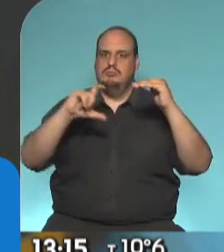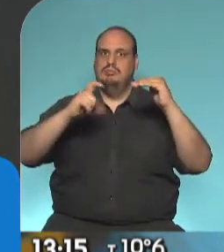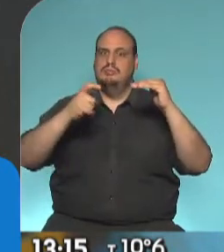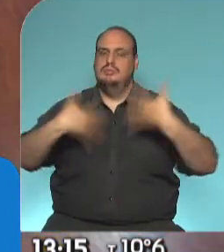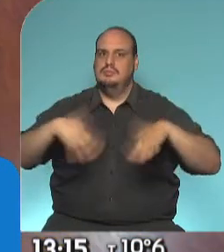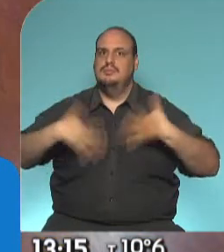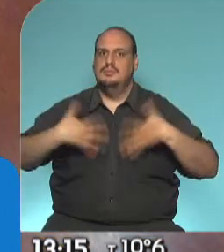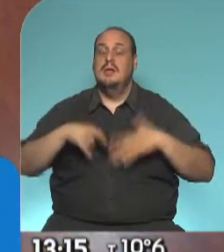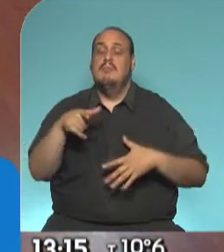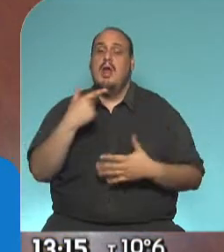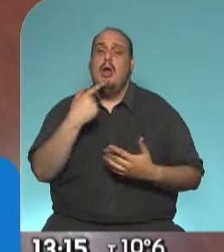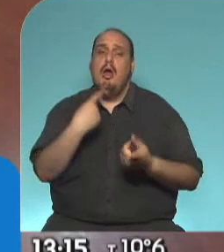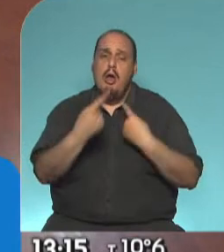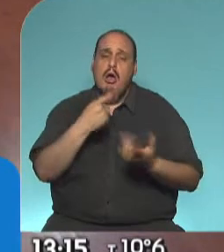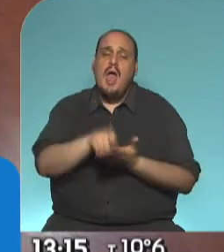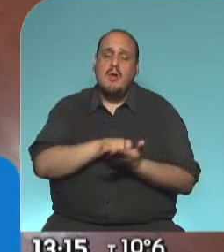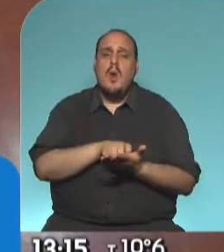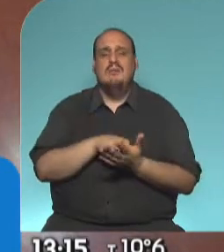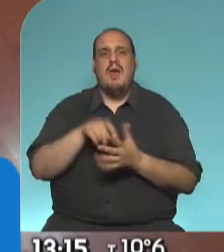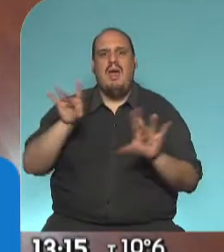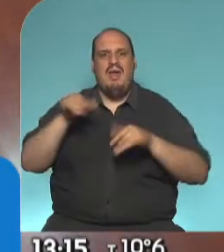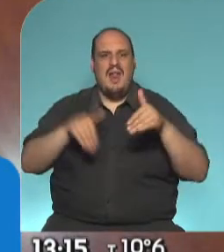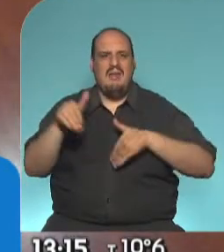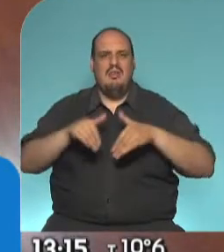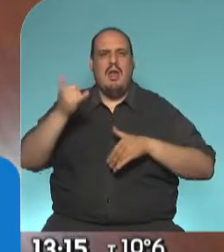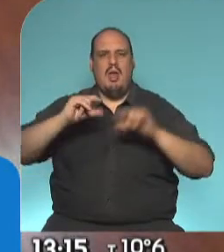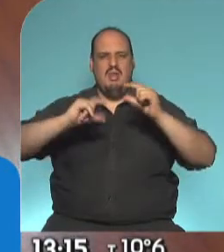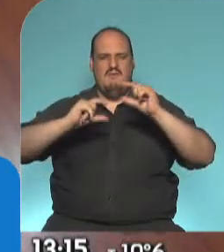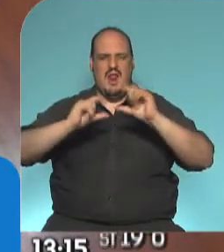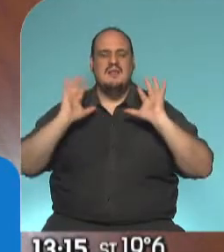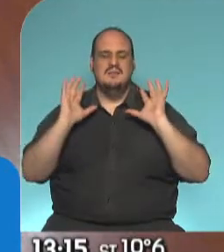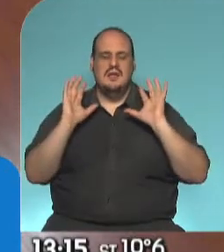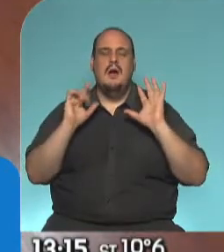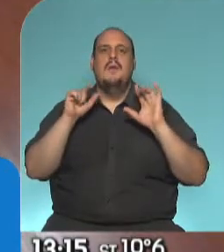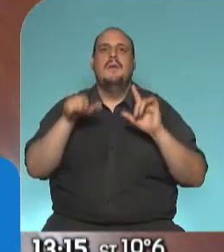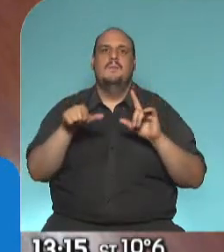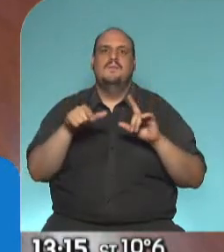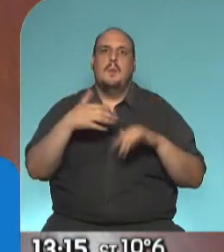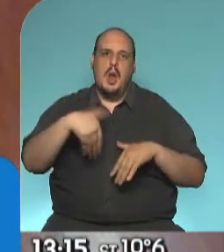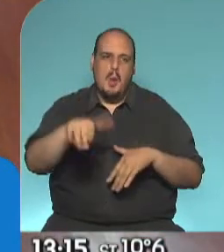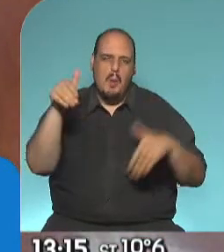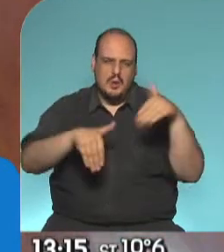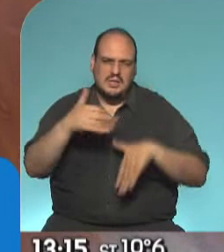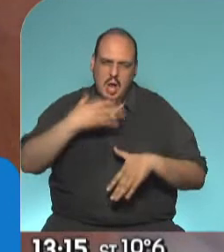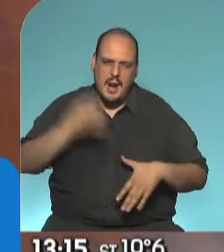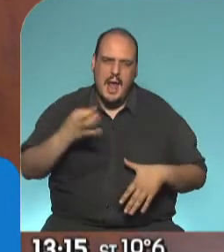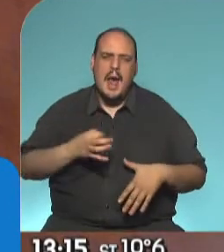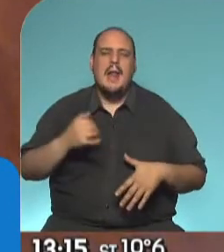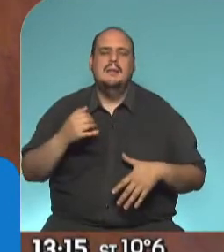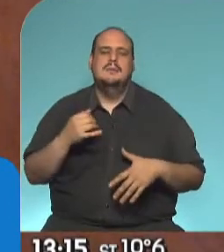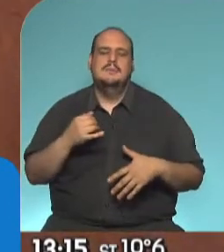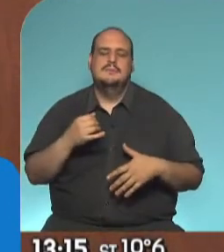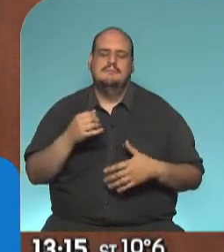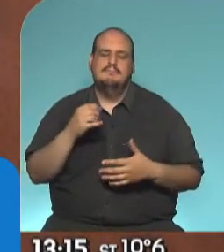que, digo, las últimas elecciones tuvimos ahí un desfasaje total. Hay diferencias, un escenario electoral distinto, pero... En el caso de Florida, aparte